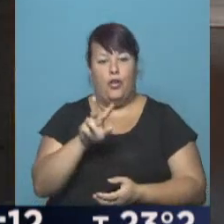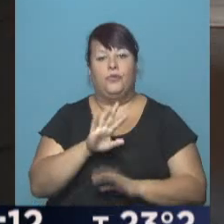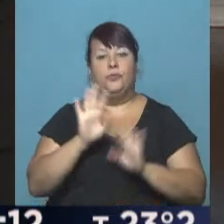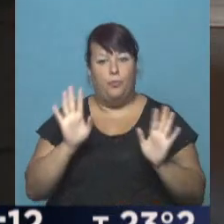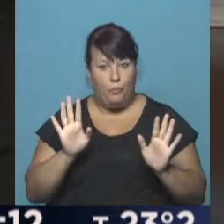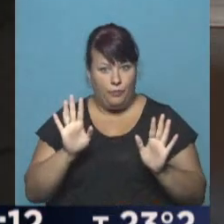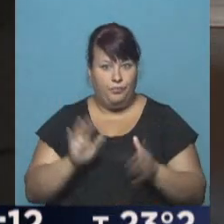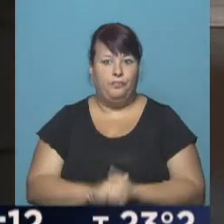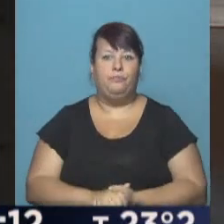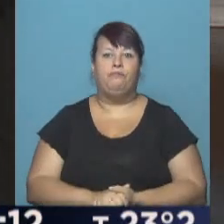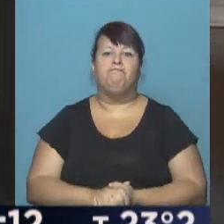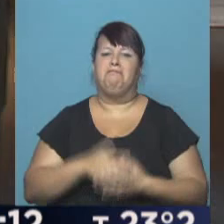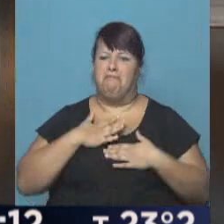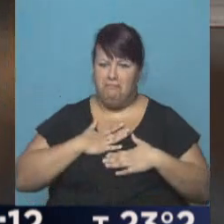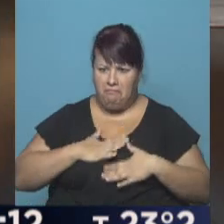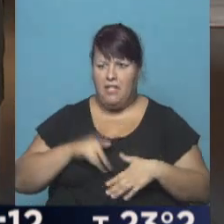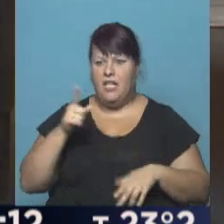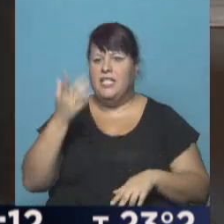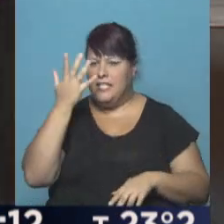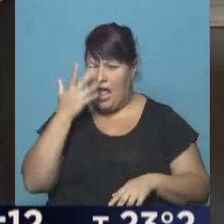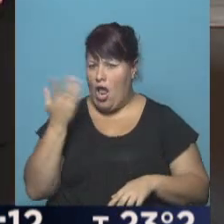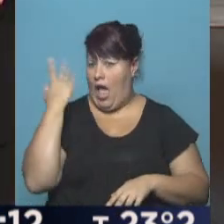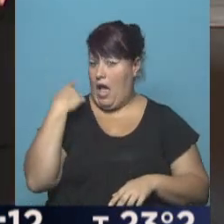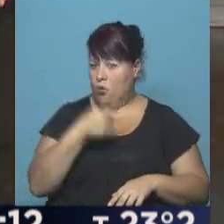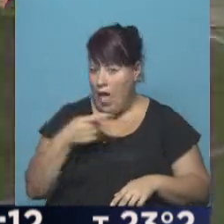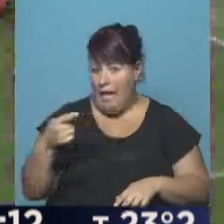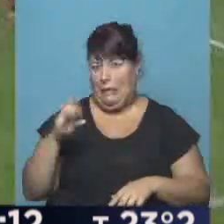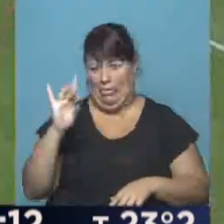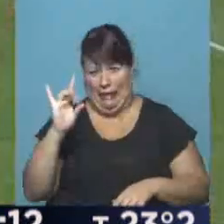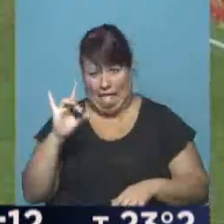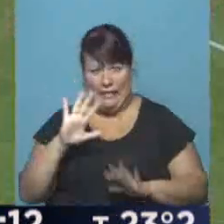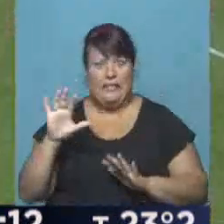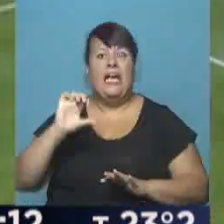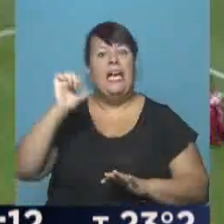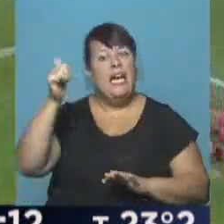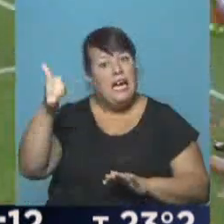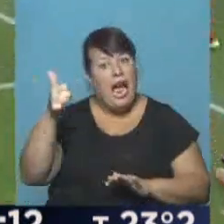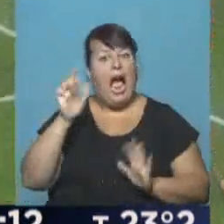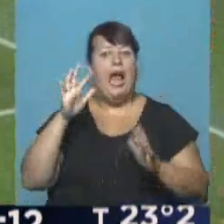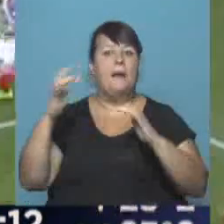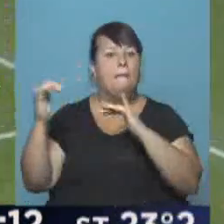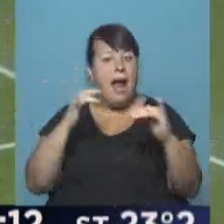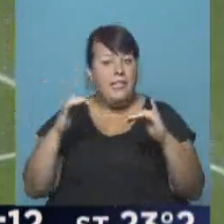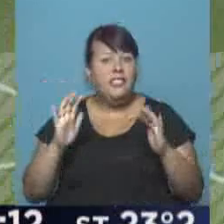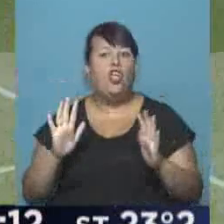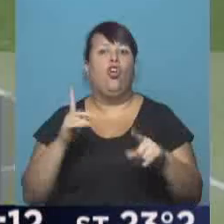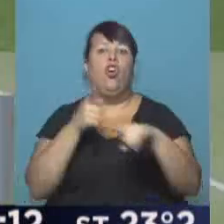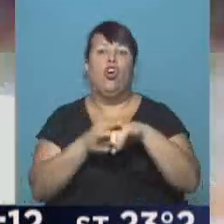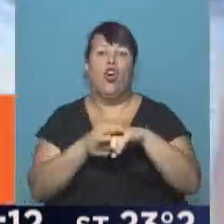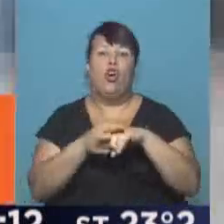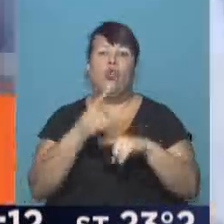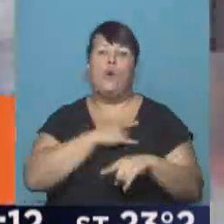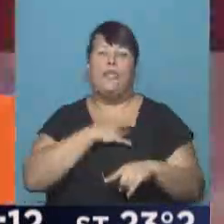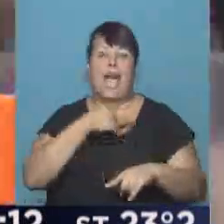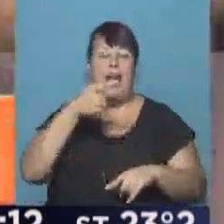bueno, todo tranquilo para San Lorenzo. Hace una semana estaba complicadísimo el panorama. Ganaba su compromiso ante la